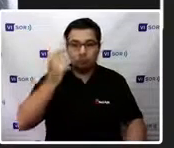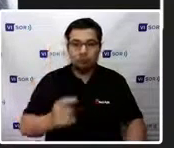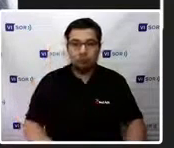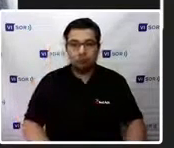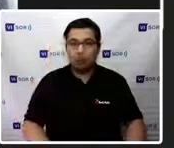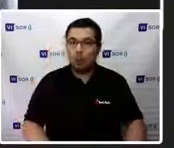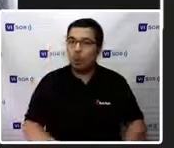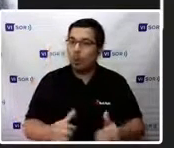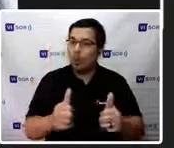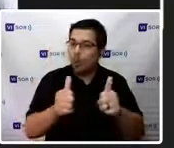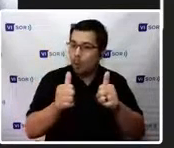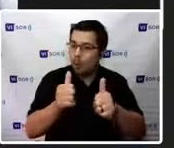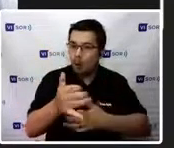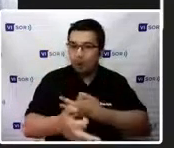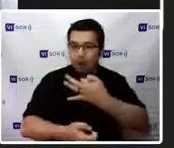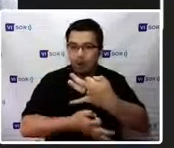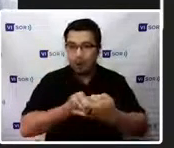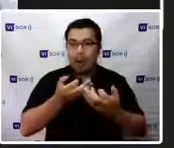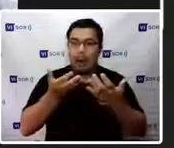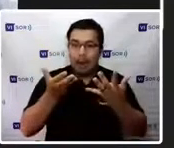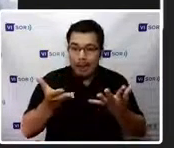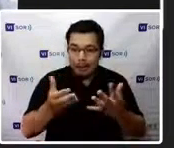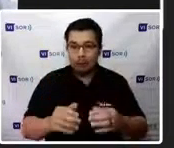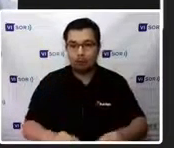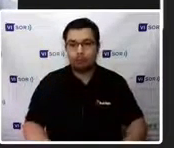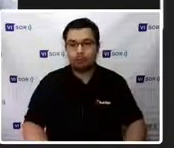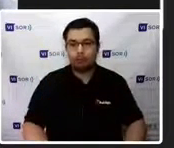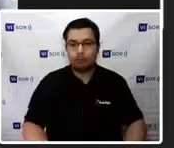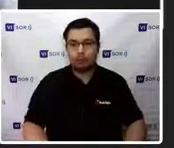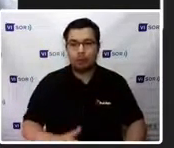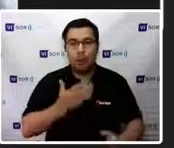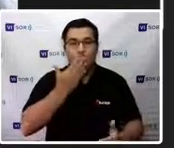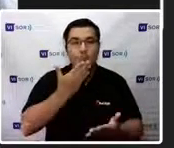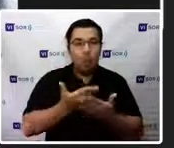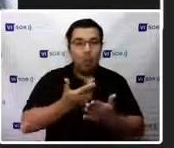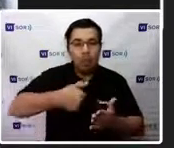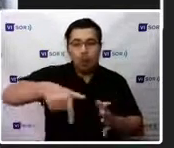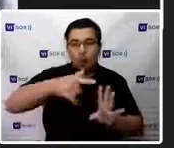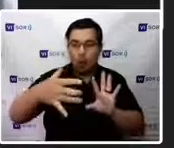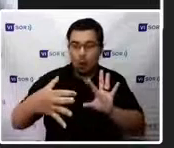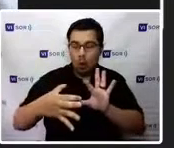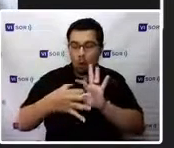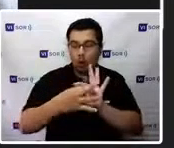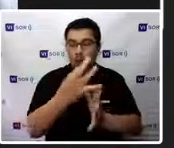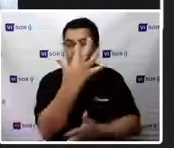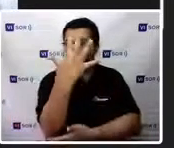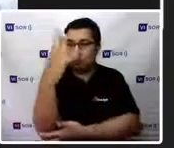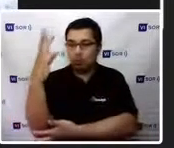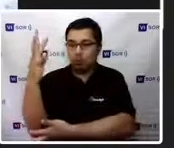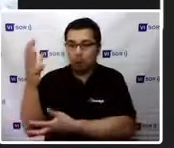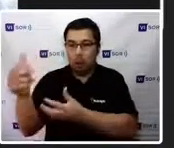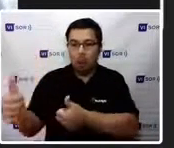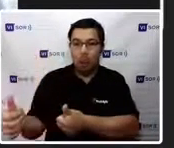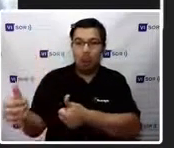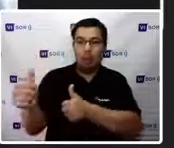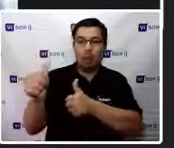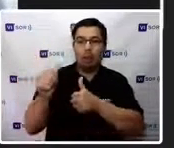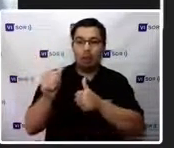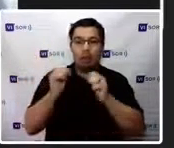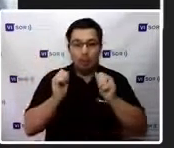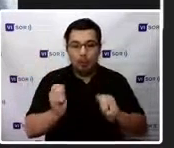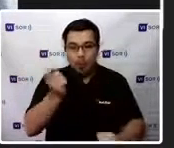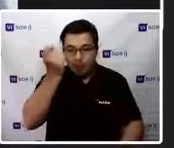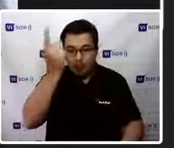efectivamente eso es lo que pasa muchas veces cuando estamos en contacto con la naturaleza, ¿no es cierto? Nos desafía y podemos entender cuáles son nuestros límites,